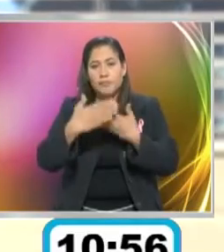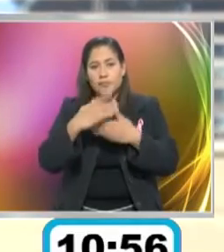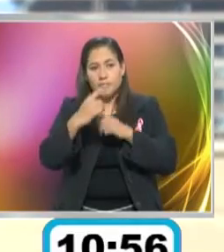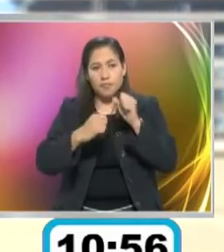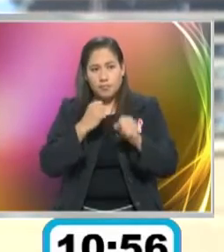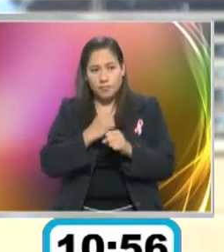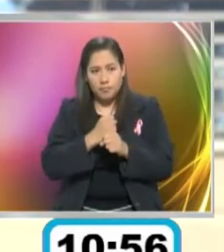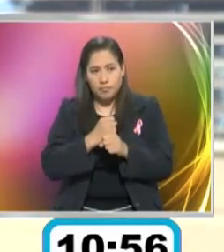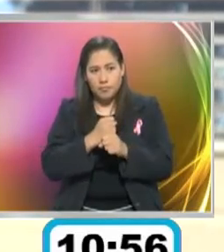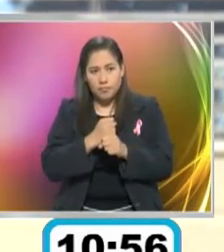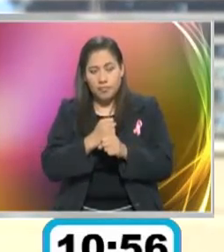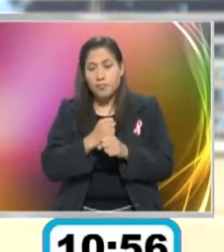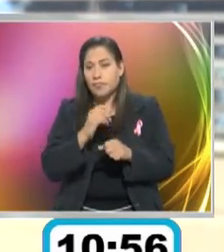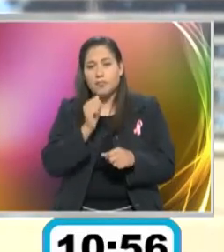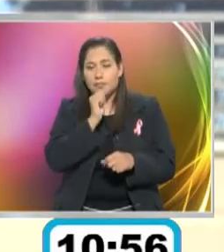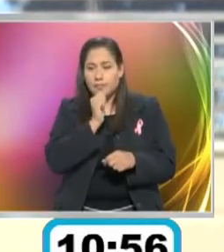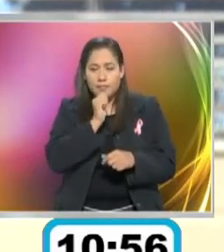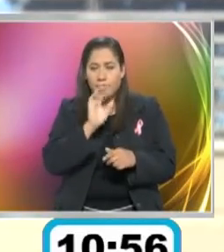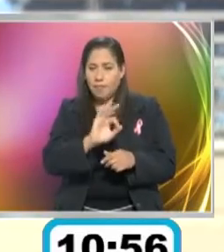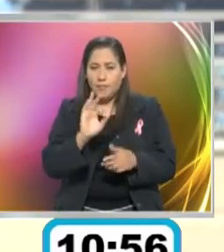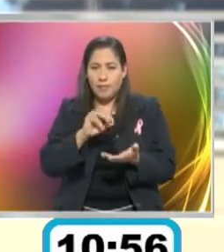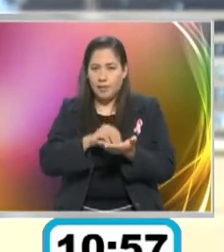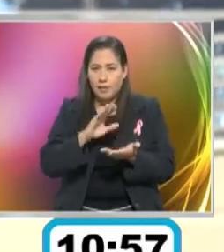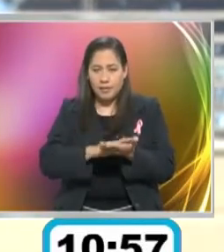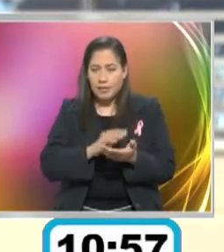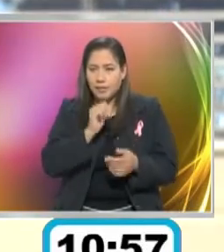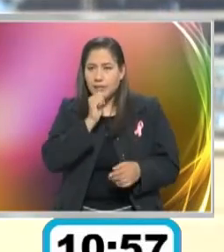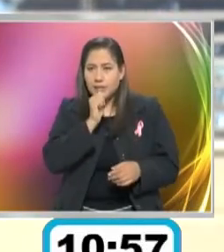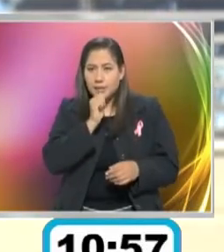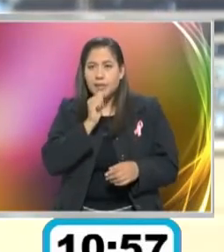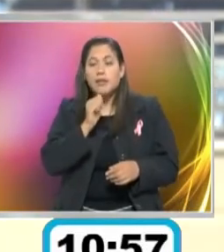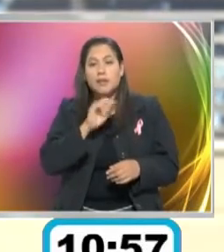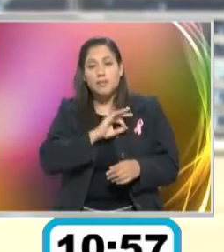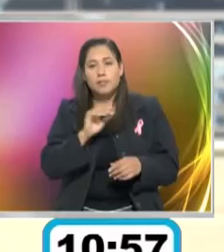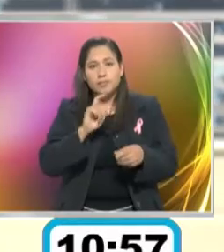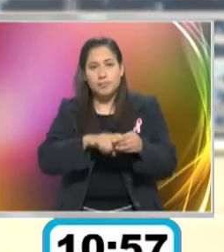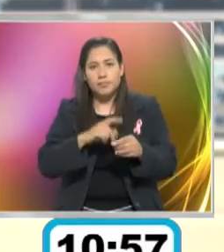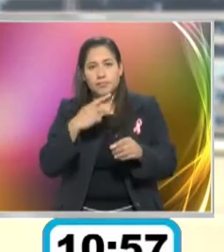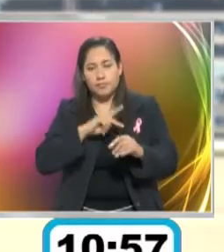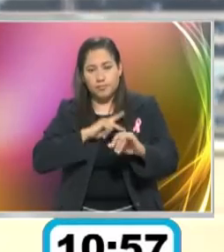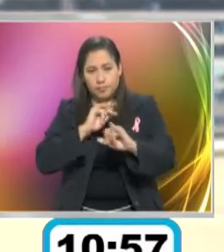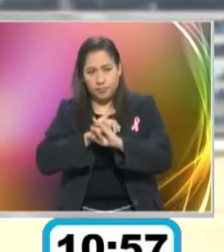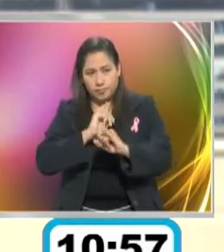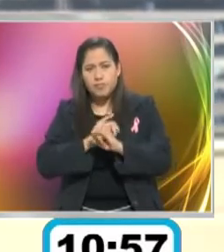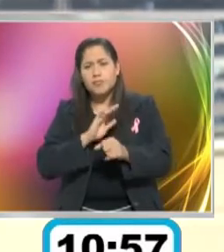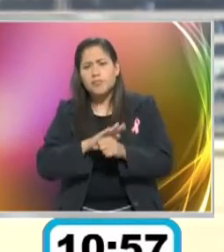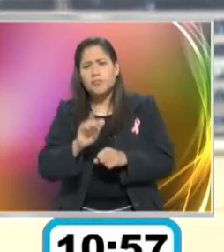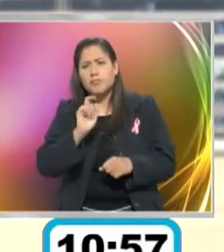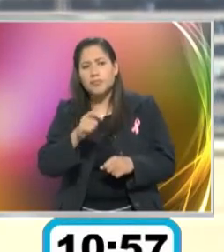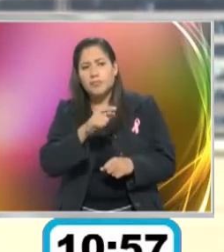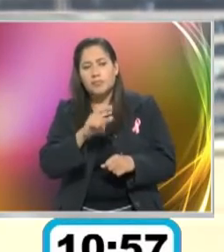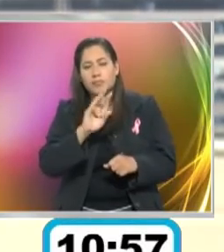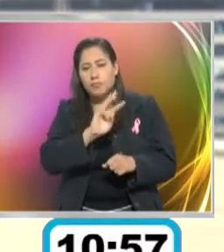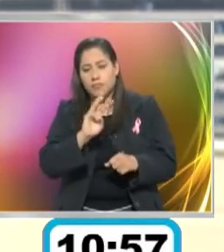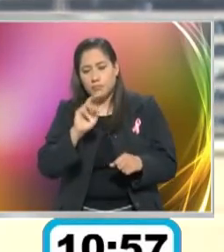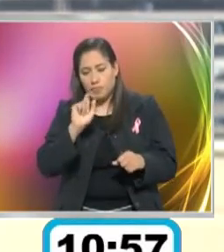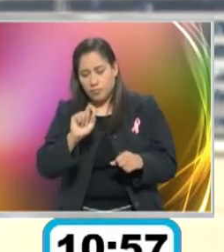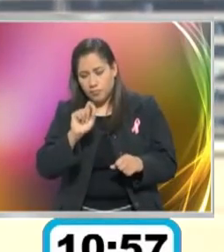Ya. Todavía no están las fechas ya fijas, entonces pues bueno, pueden seguirme en mis redes sociales. ¿Cuáles son?